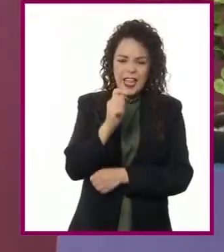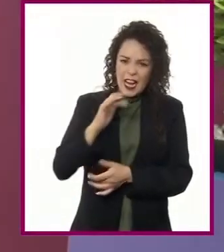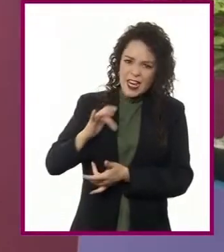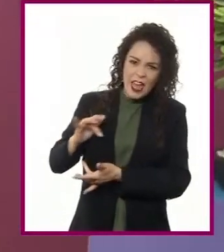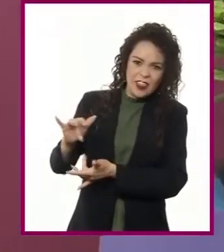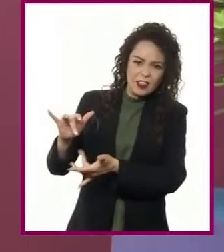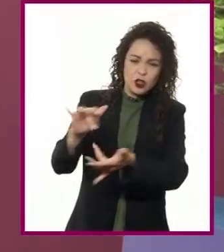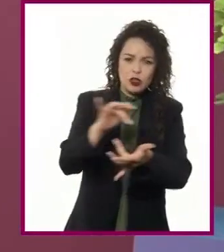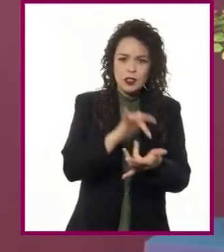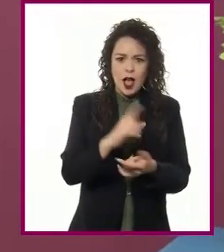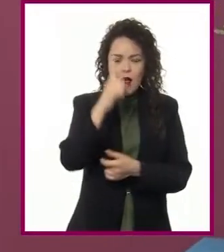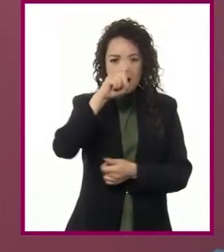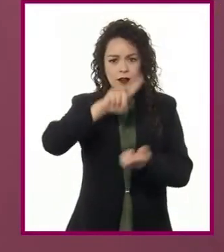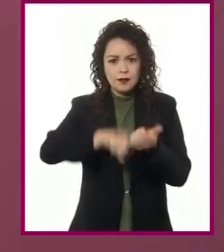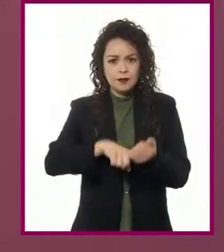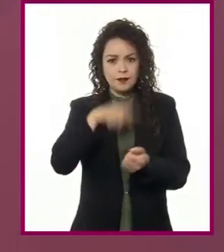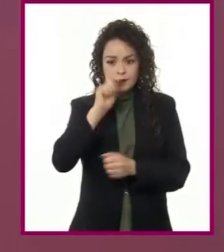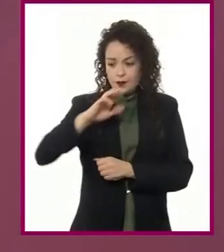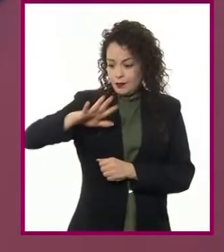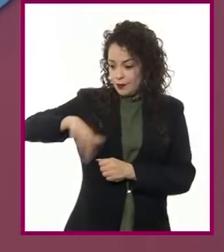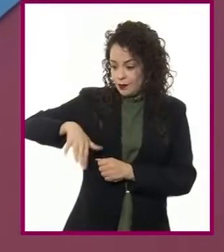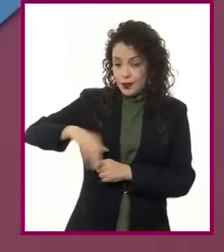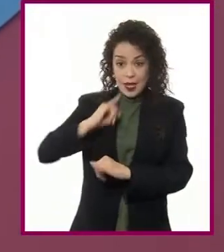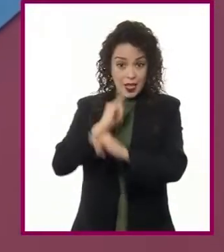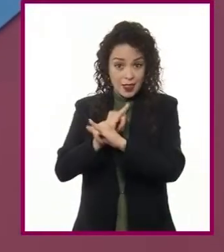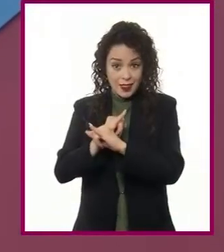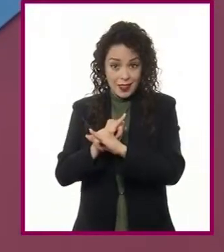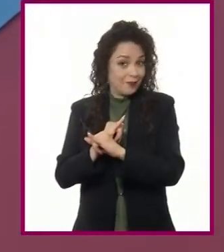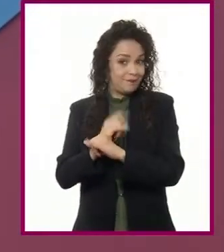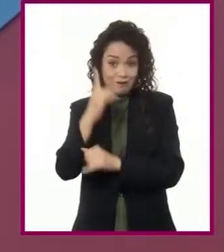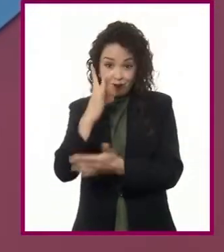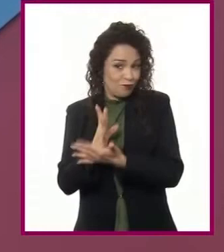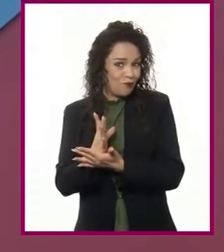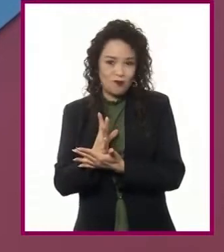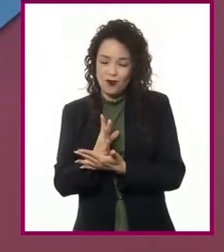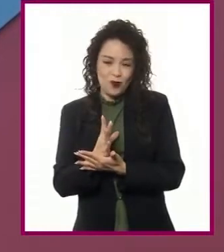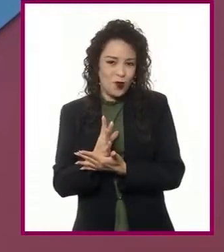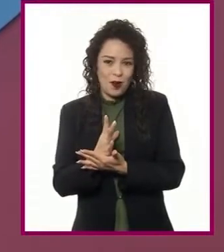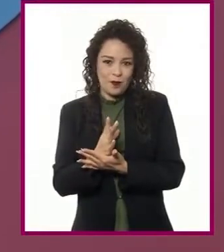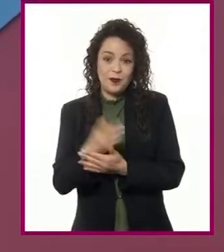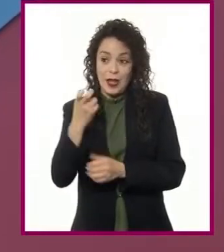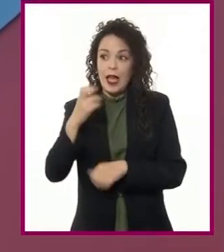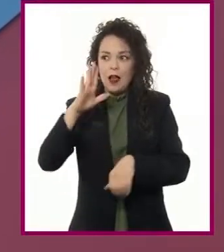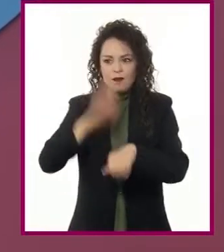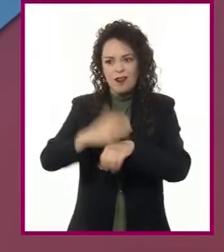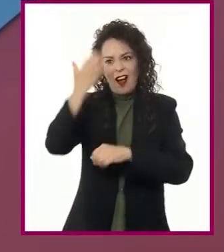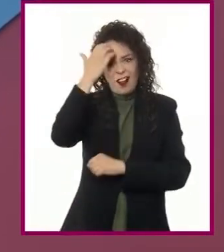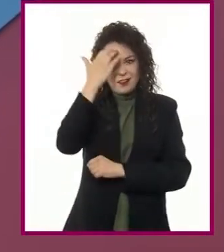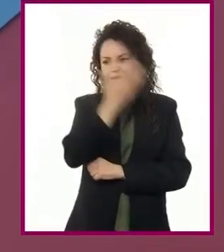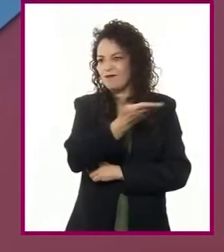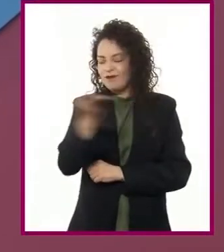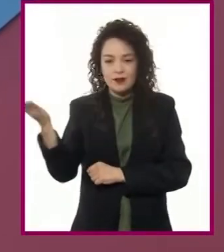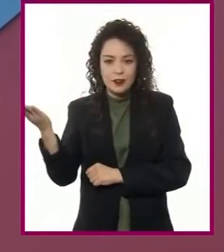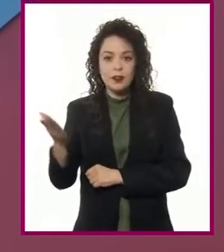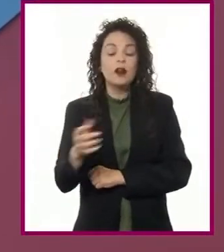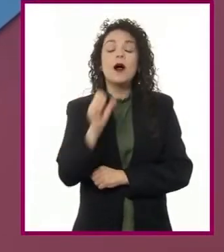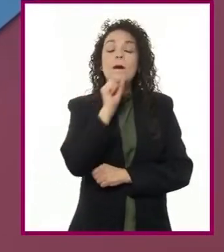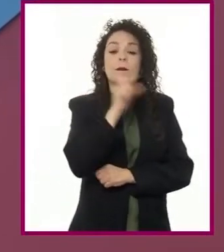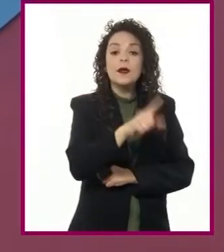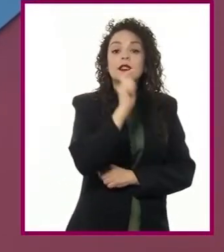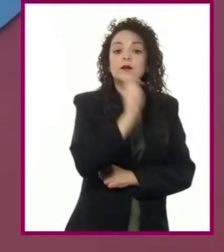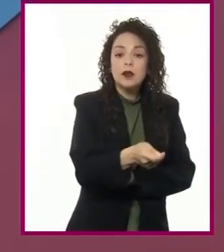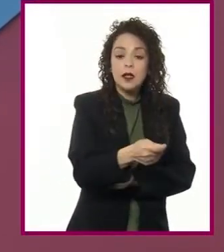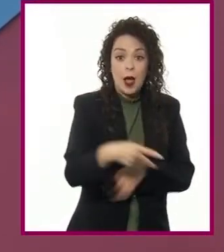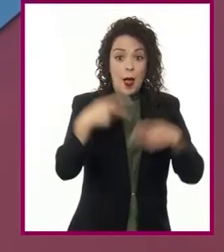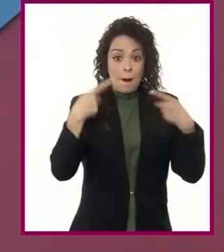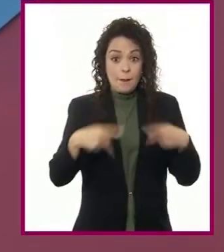refieren al fenómeno más o menos reciente de Internet, por el que se han popularizado, sino también al hecho de que las